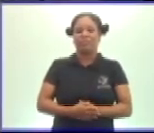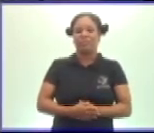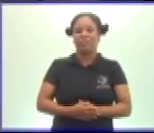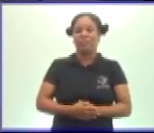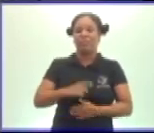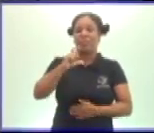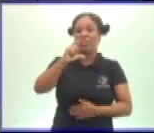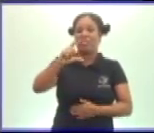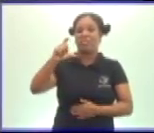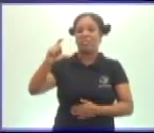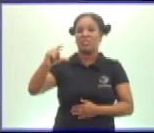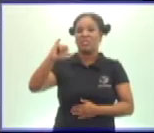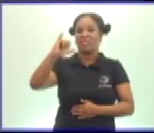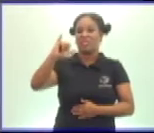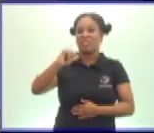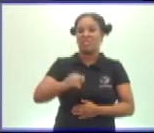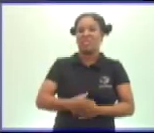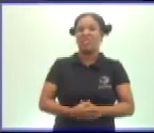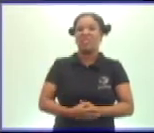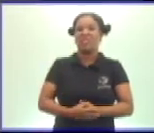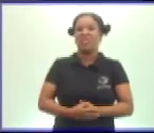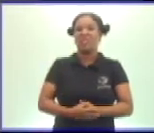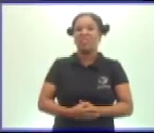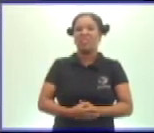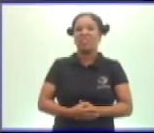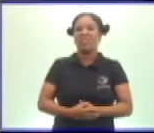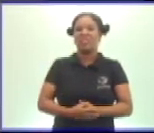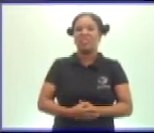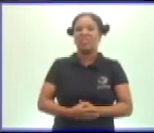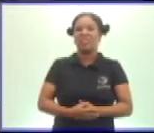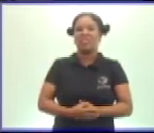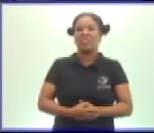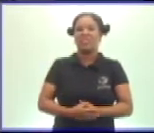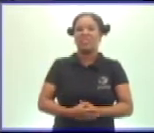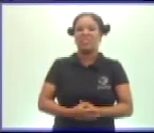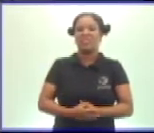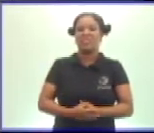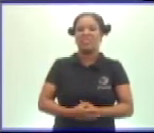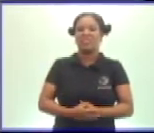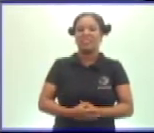Y tampoco lo hace el tetracloruro de carbono.